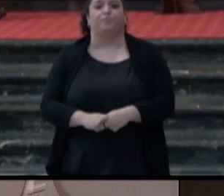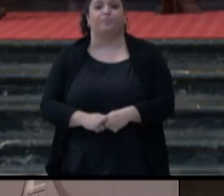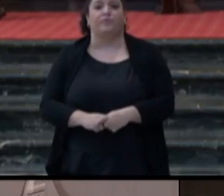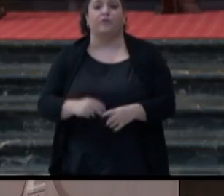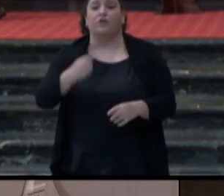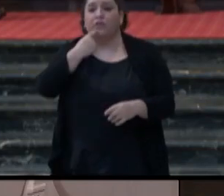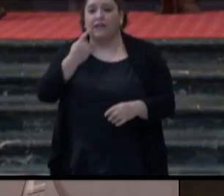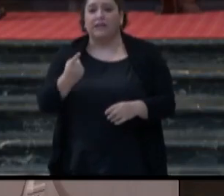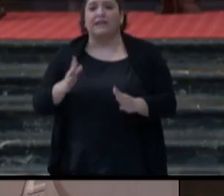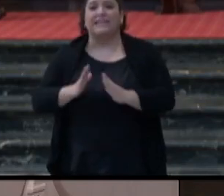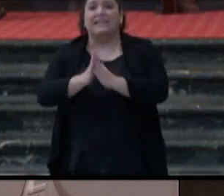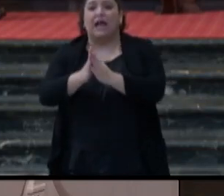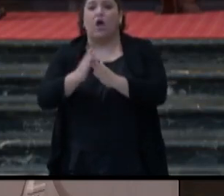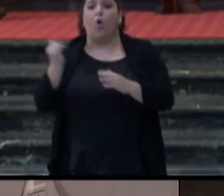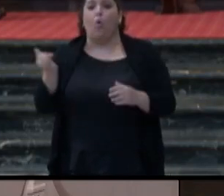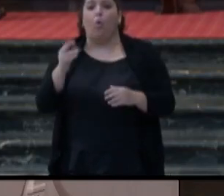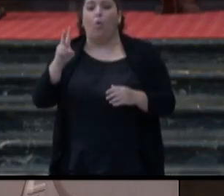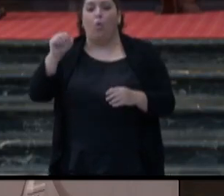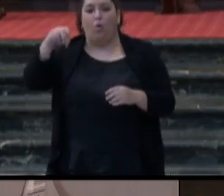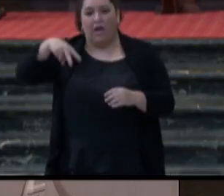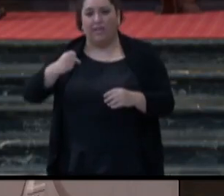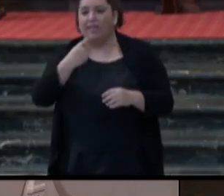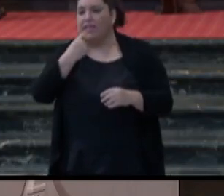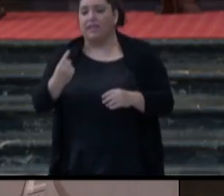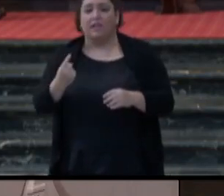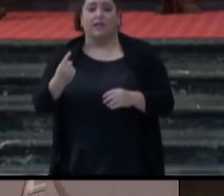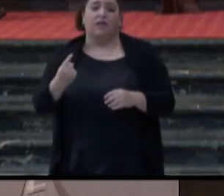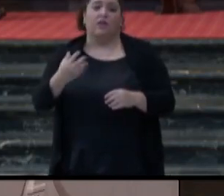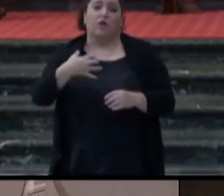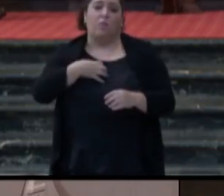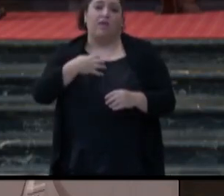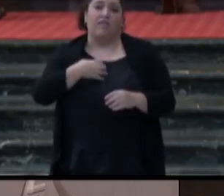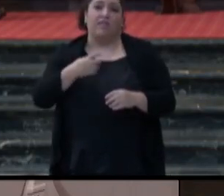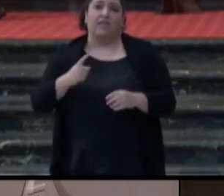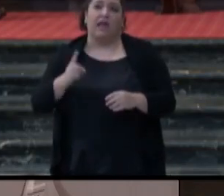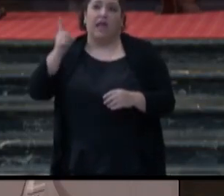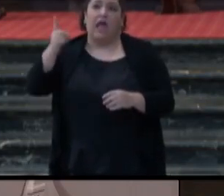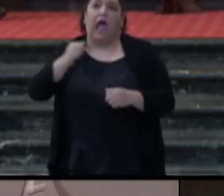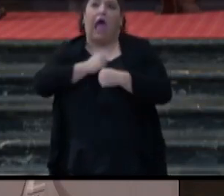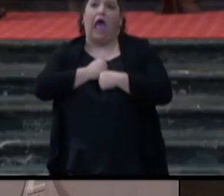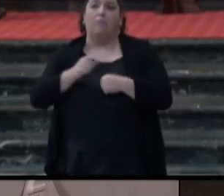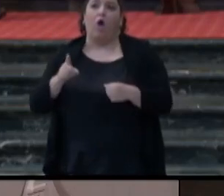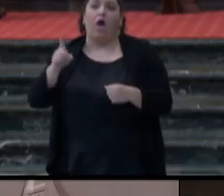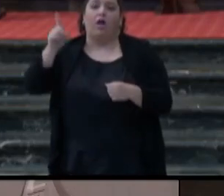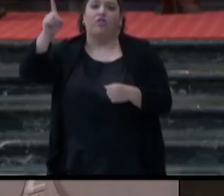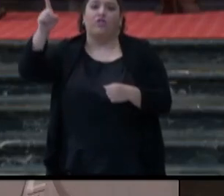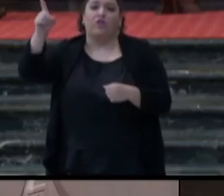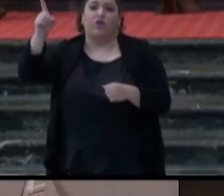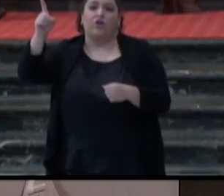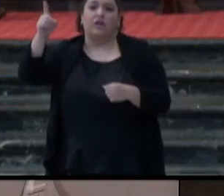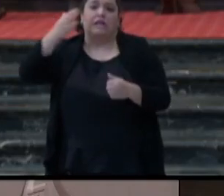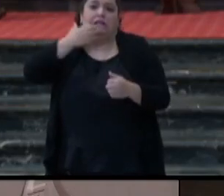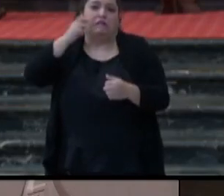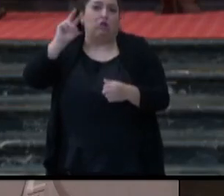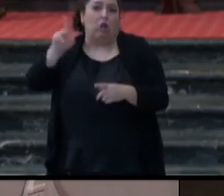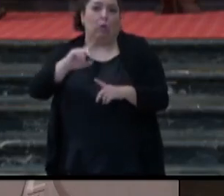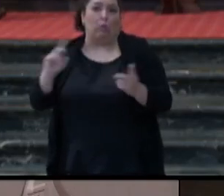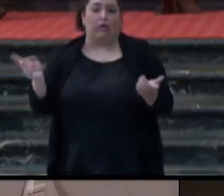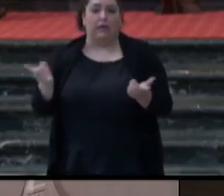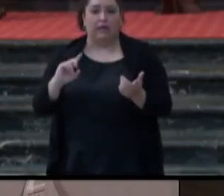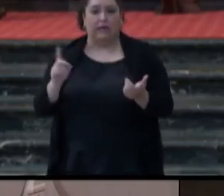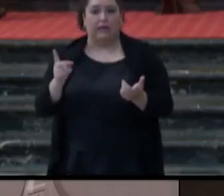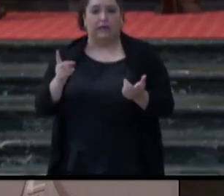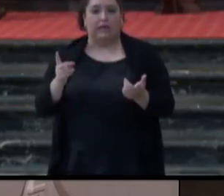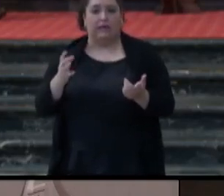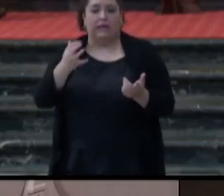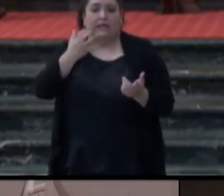Juan La primera lectura uno no puede decir que ama a Dios a quien no ve si